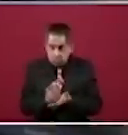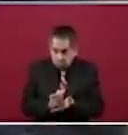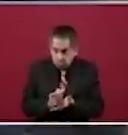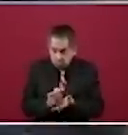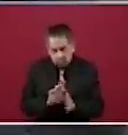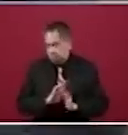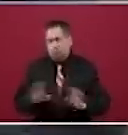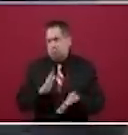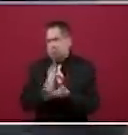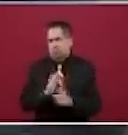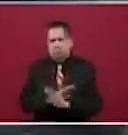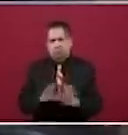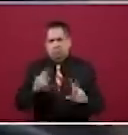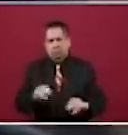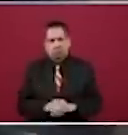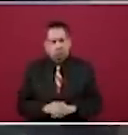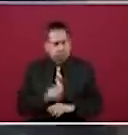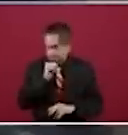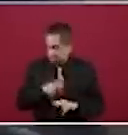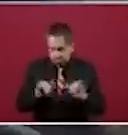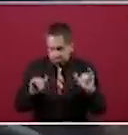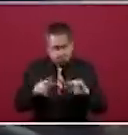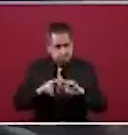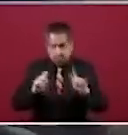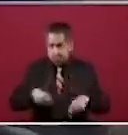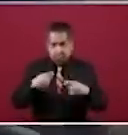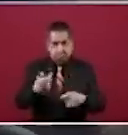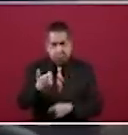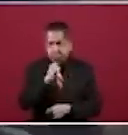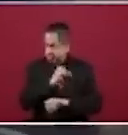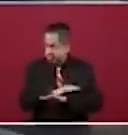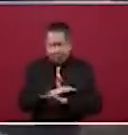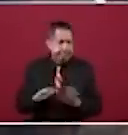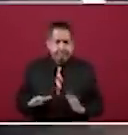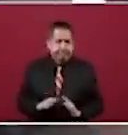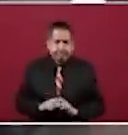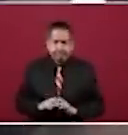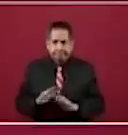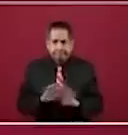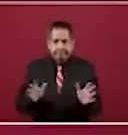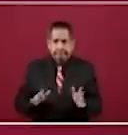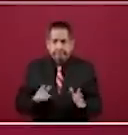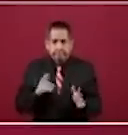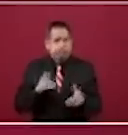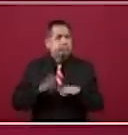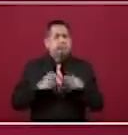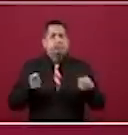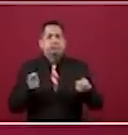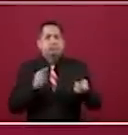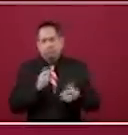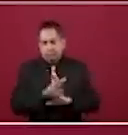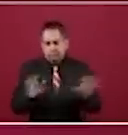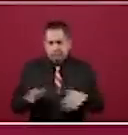no… A nadie, o sea, si no, no tendríamos autoridad,